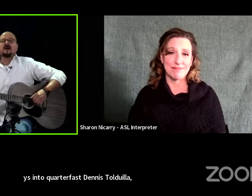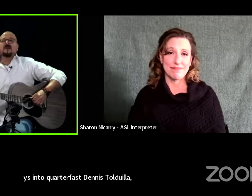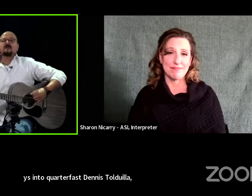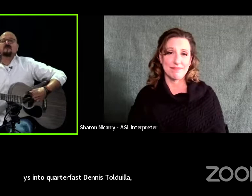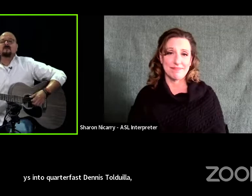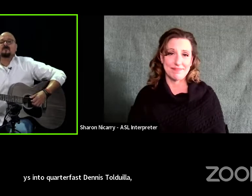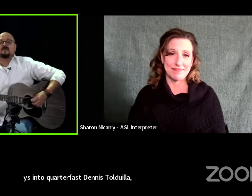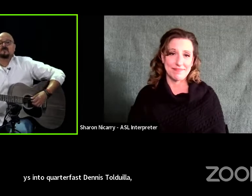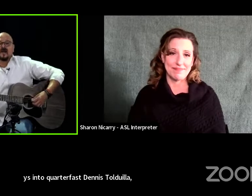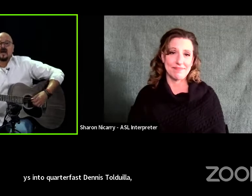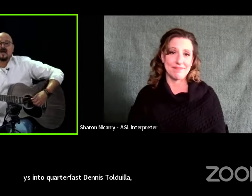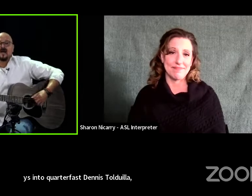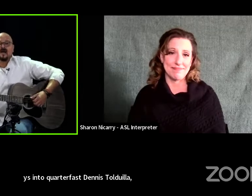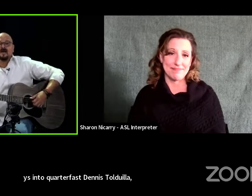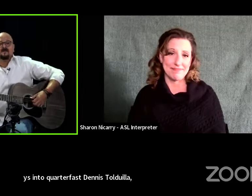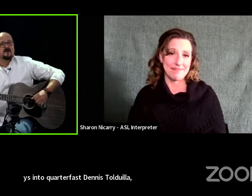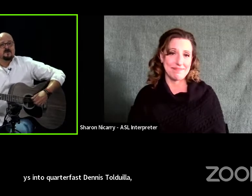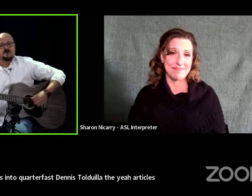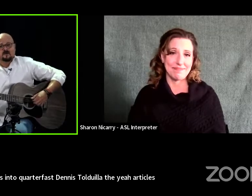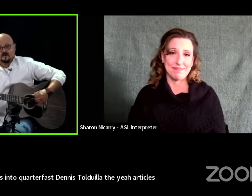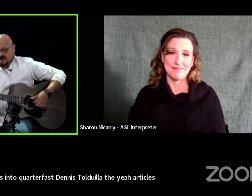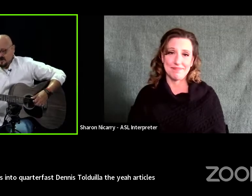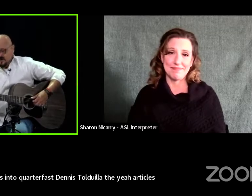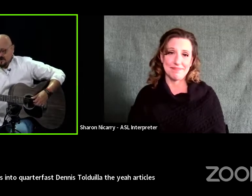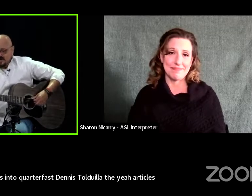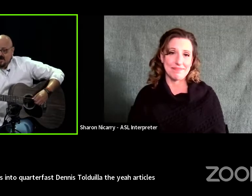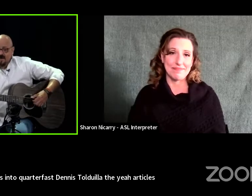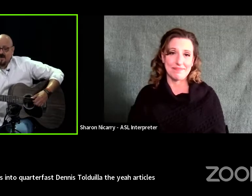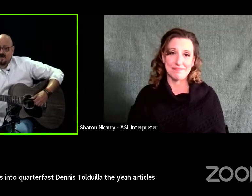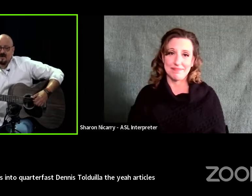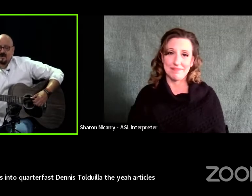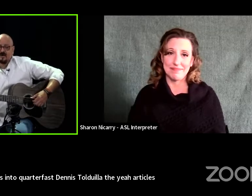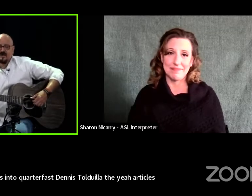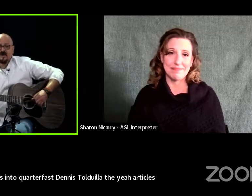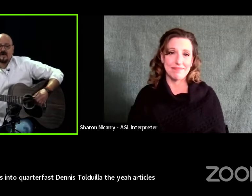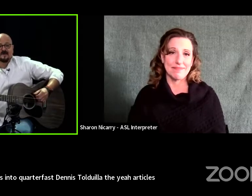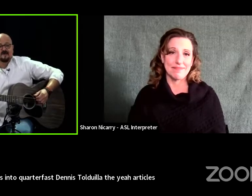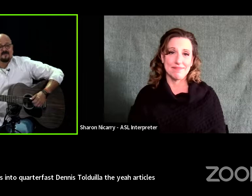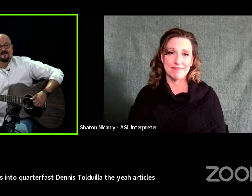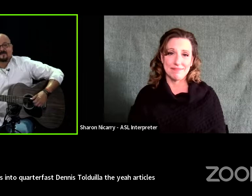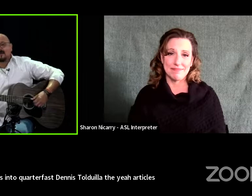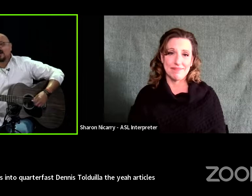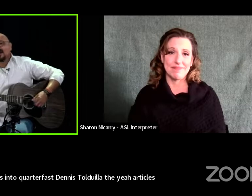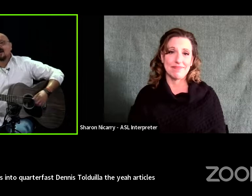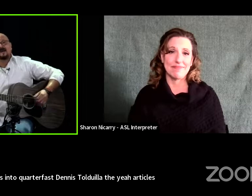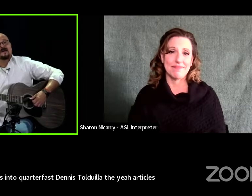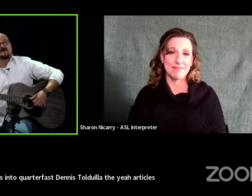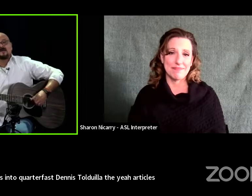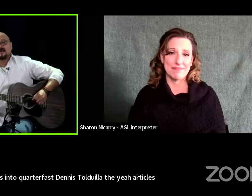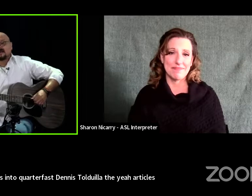de amar con los labios. Quiero que me